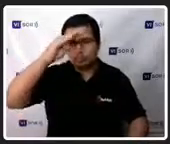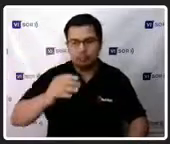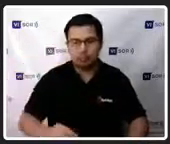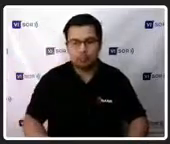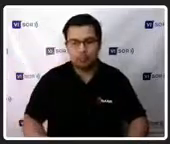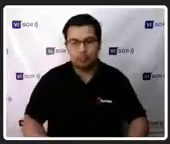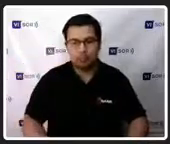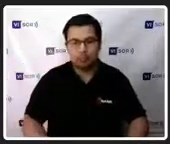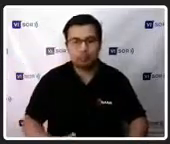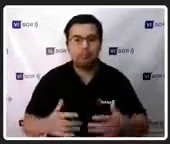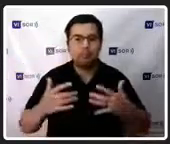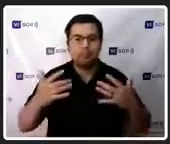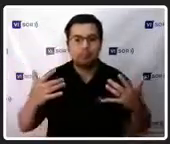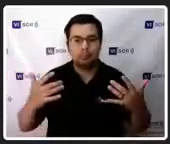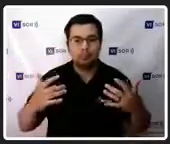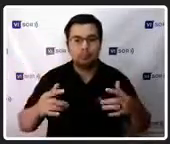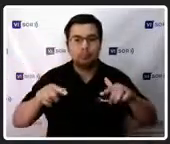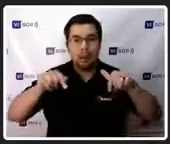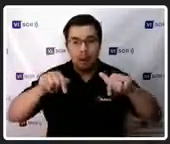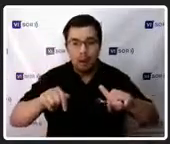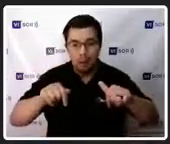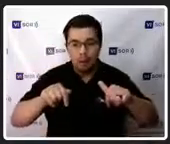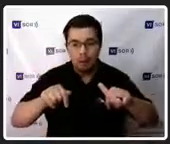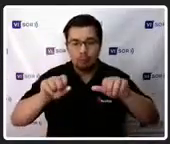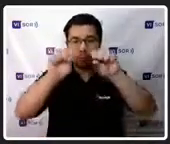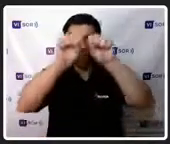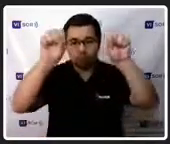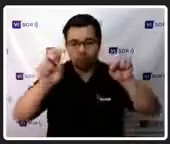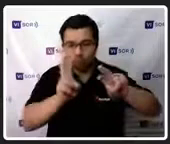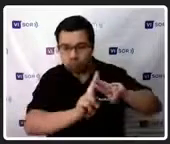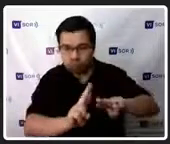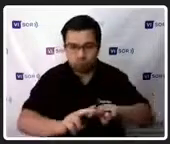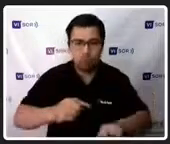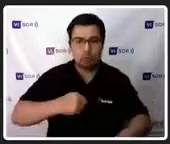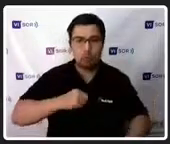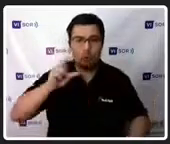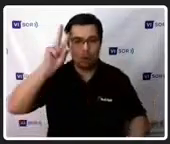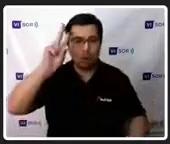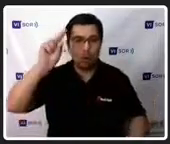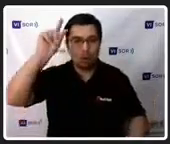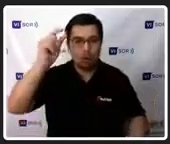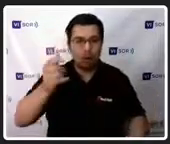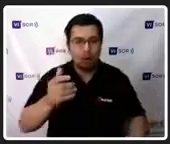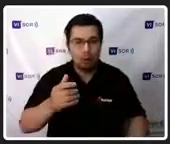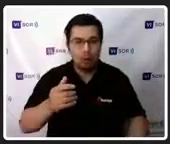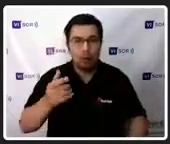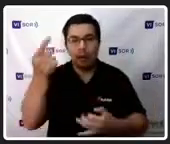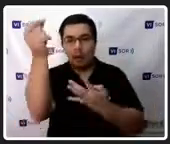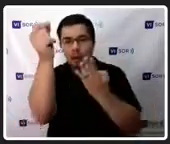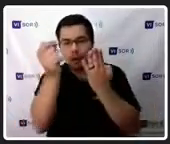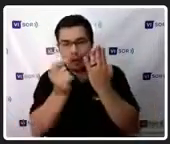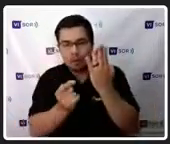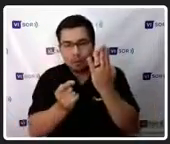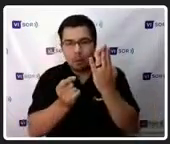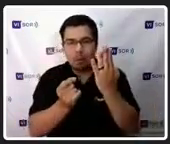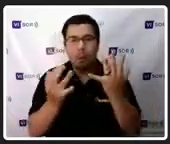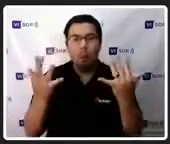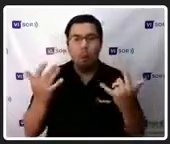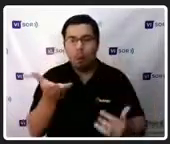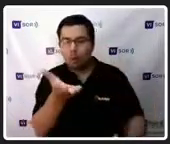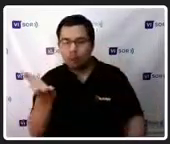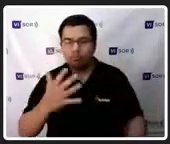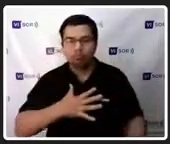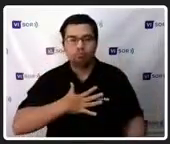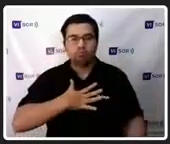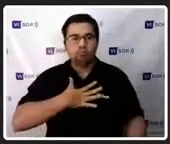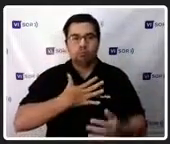inventé yo, pero que lo contratamos, que mide en el fondo cuánto me quieren, ¿ya? Cuánto finalmente el cliente se siente contento y me estima